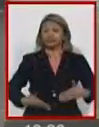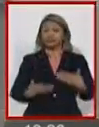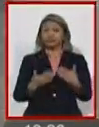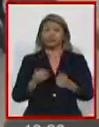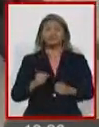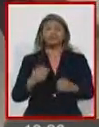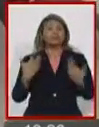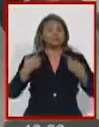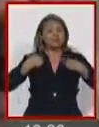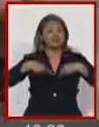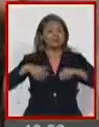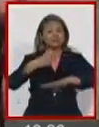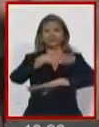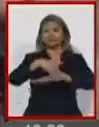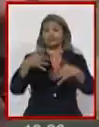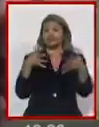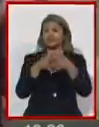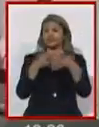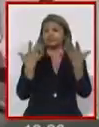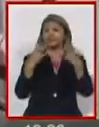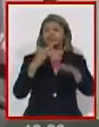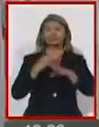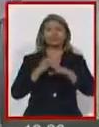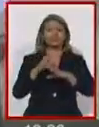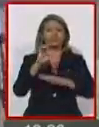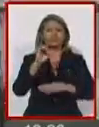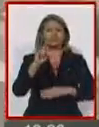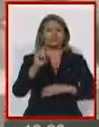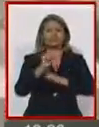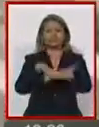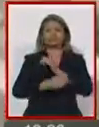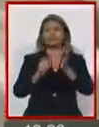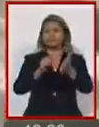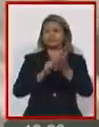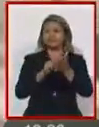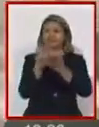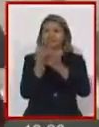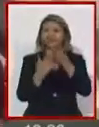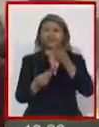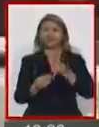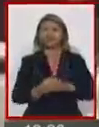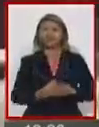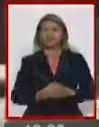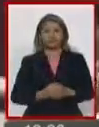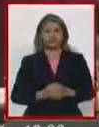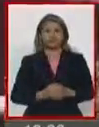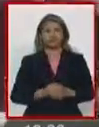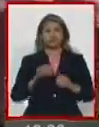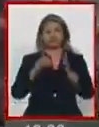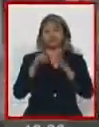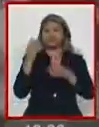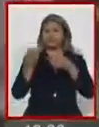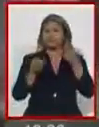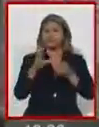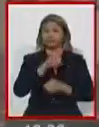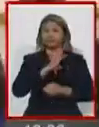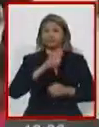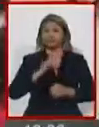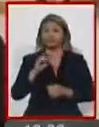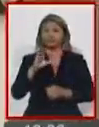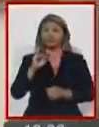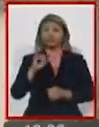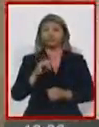en la tierra chapaca salieron a las calles a bloquear, rechazando el nuevo Código Penal y exigiendo la abrogación. Tras una evaluación, el Comité